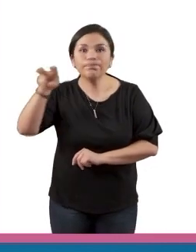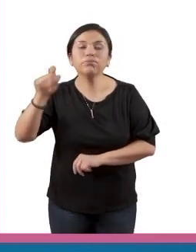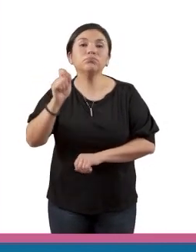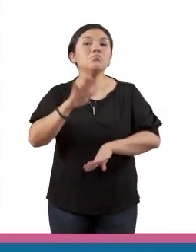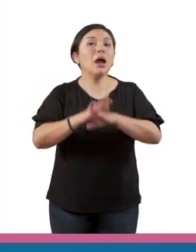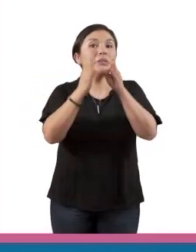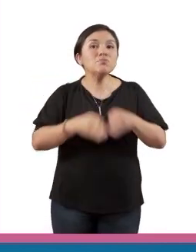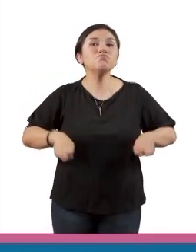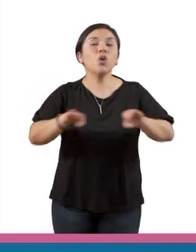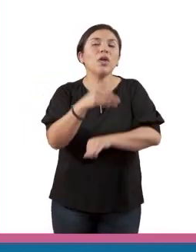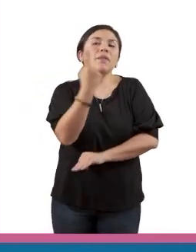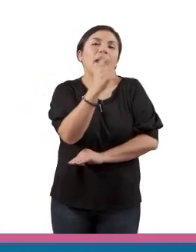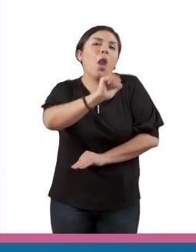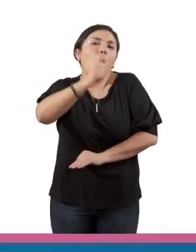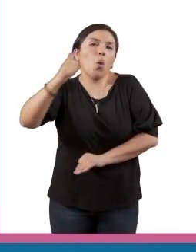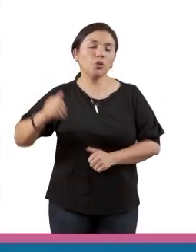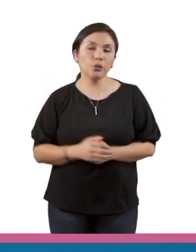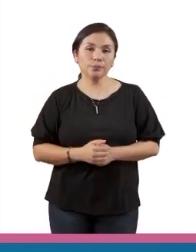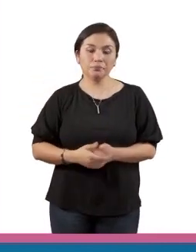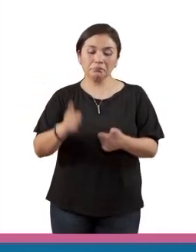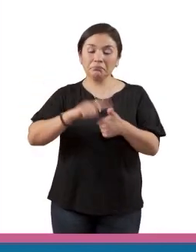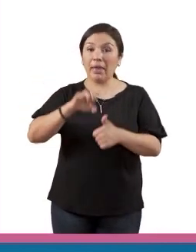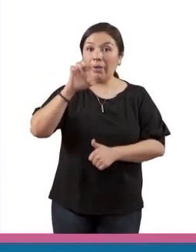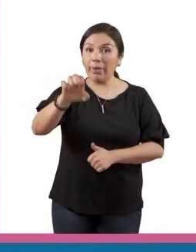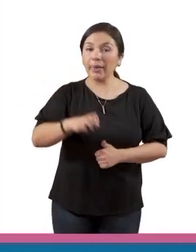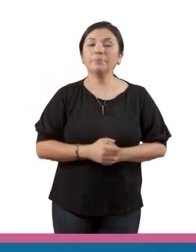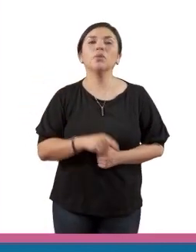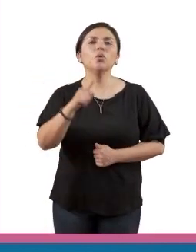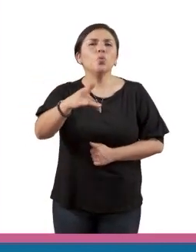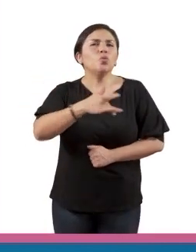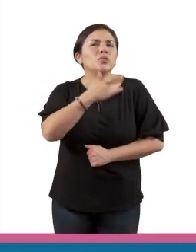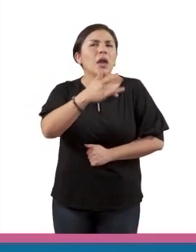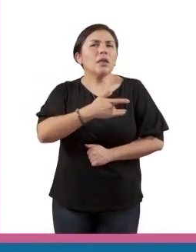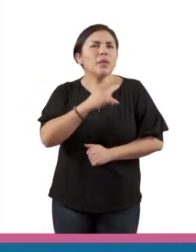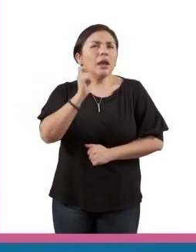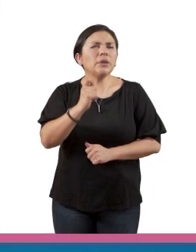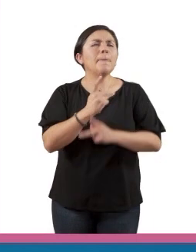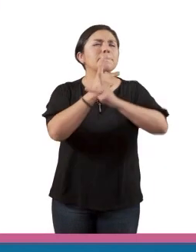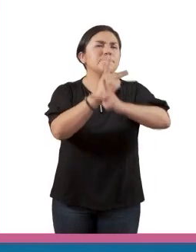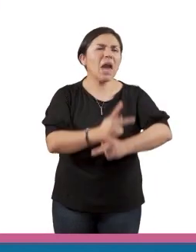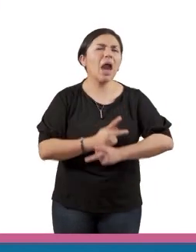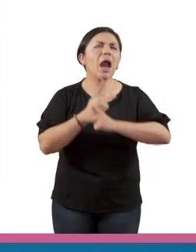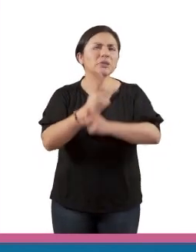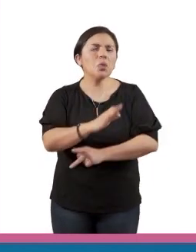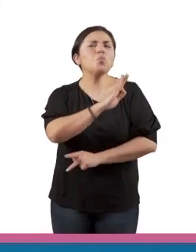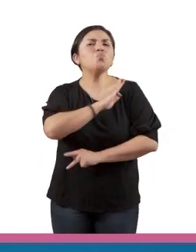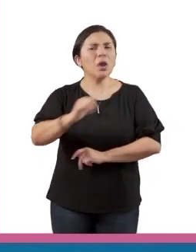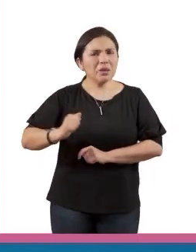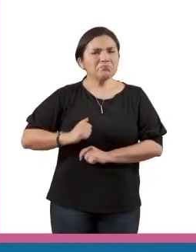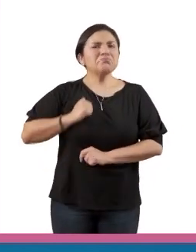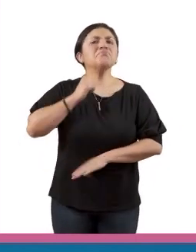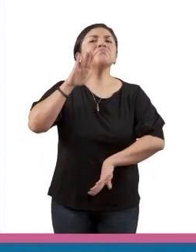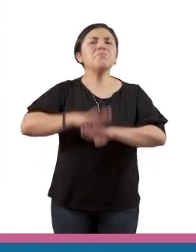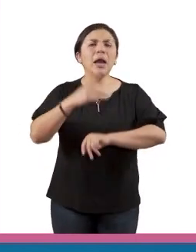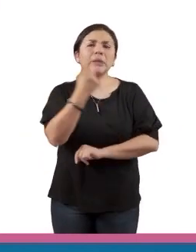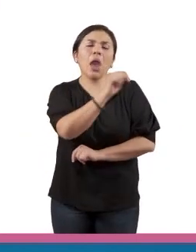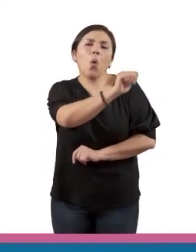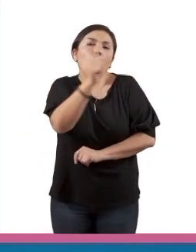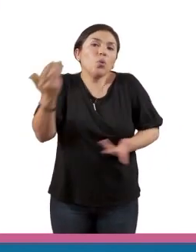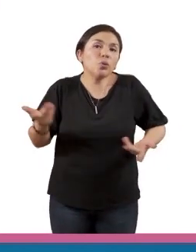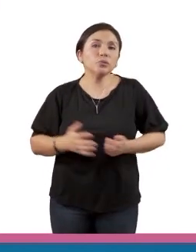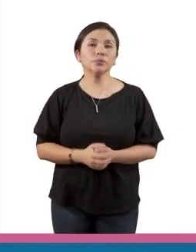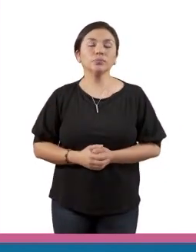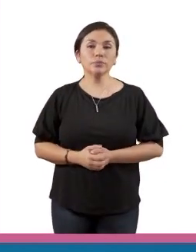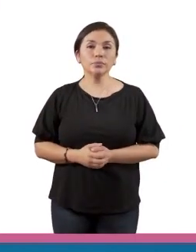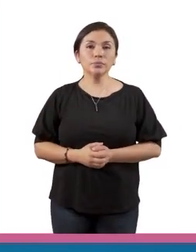predomina ante los demás sentidos. E. Tu sentido de la paciencia aventaja ante los demás